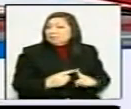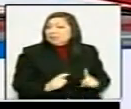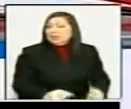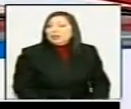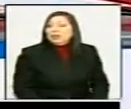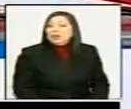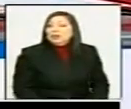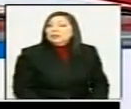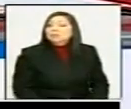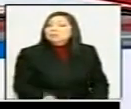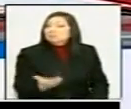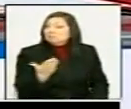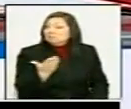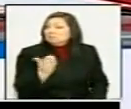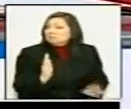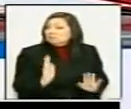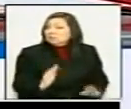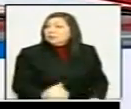igual me da.